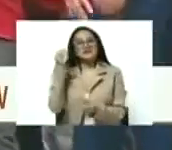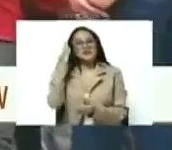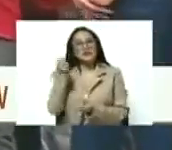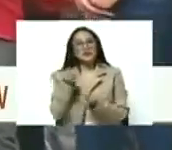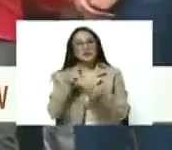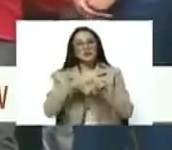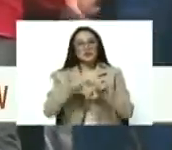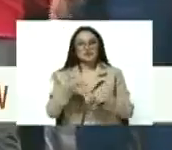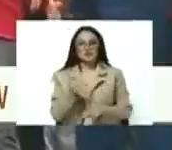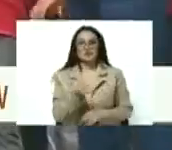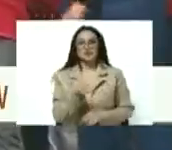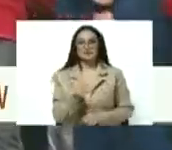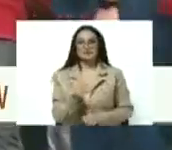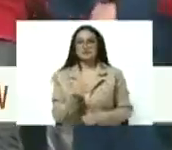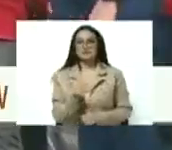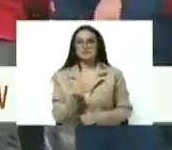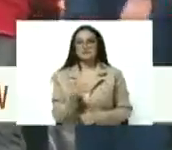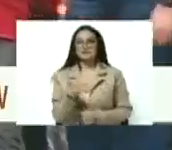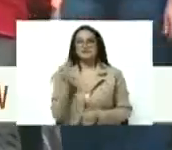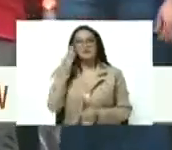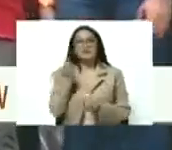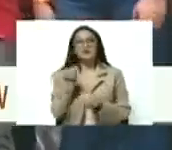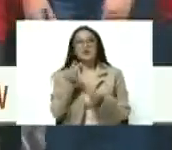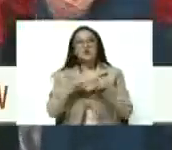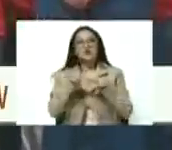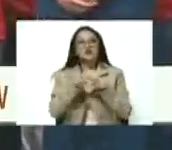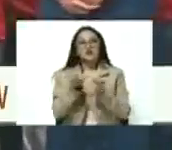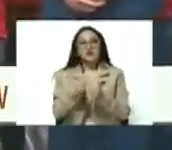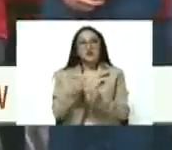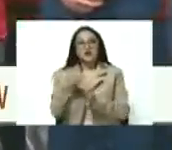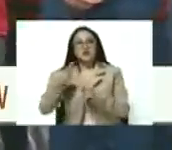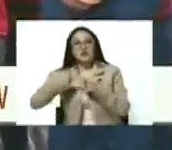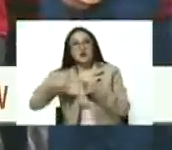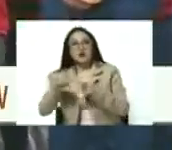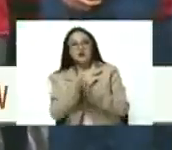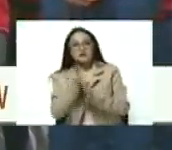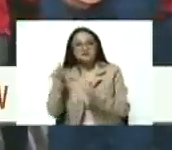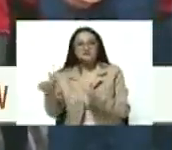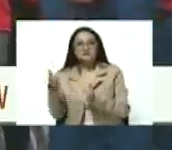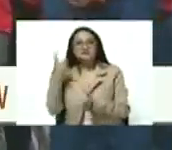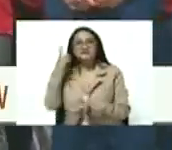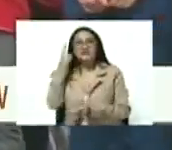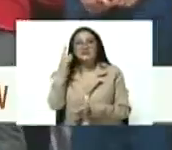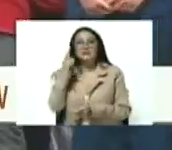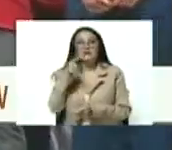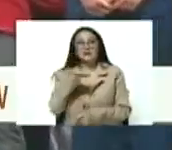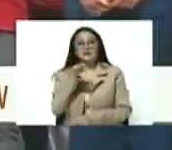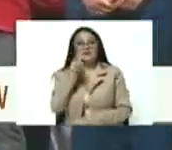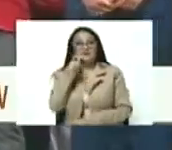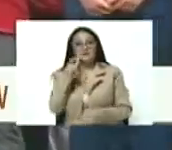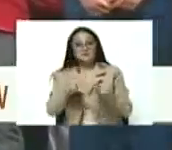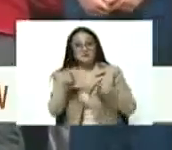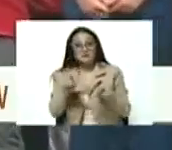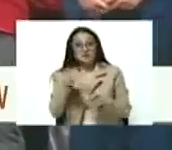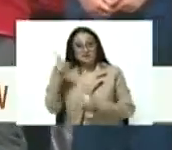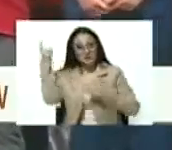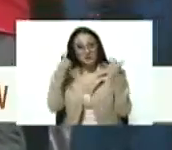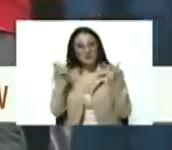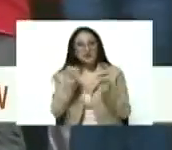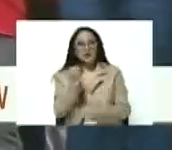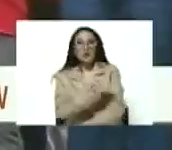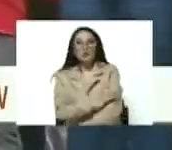ahí. Y sabe cuántos niños hay a este lado. Sabe si esta señora es chavista y sabe si este